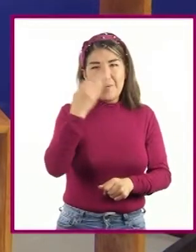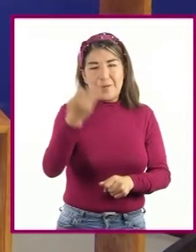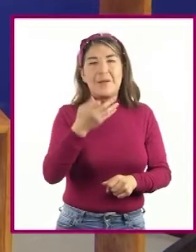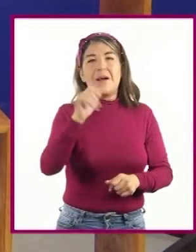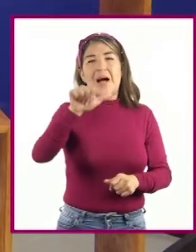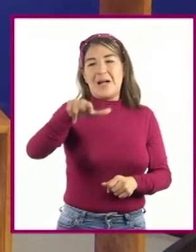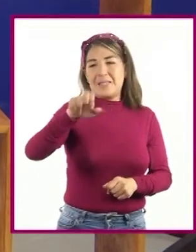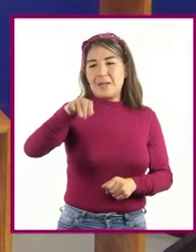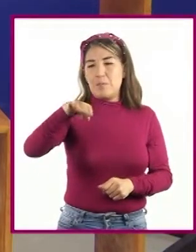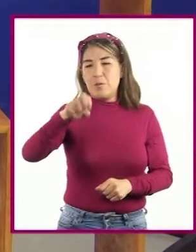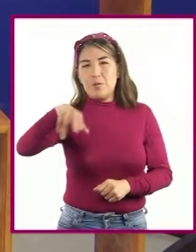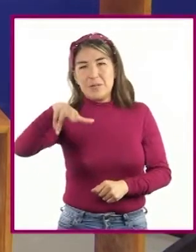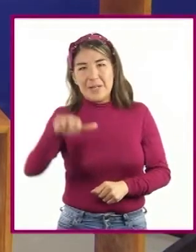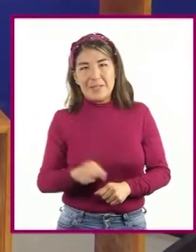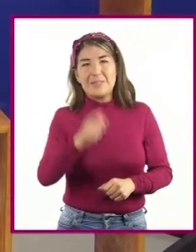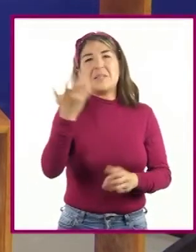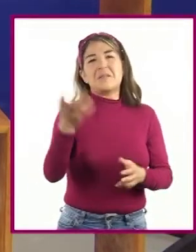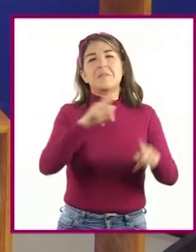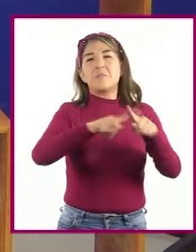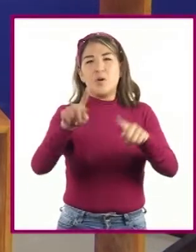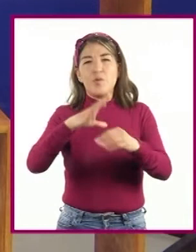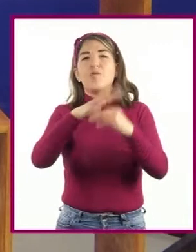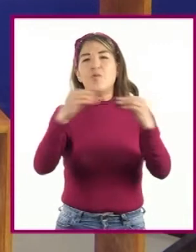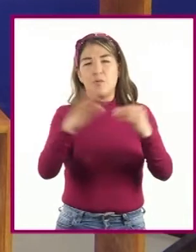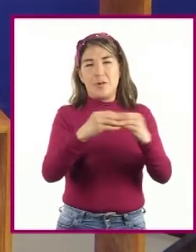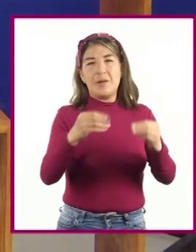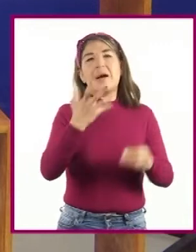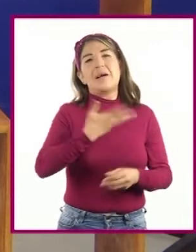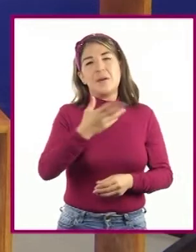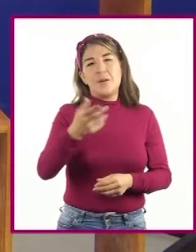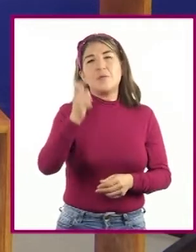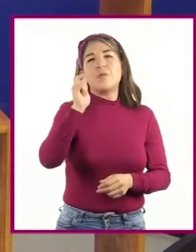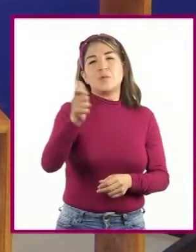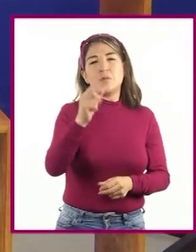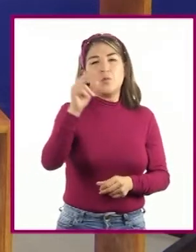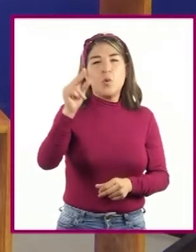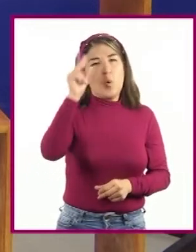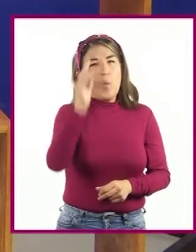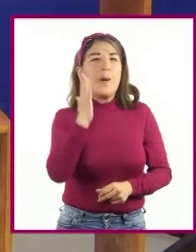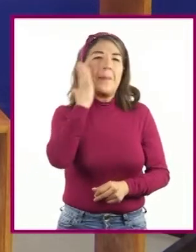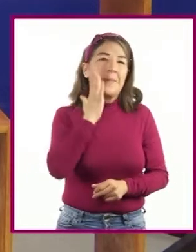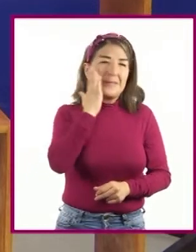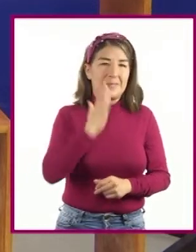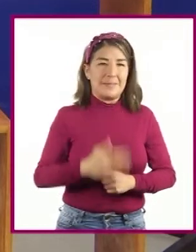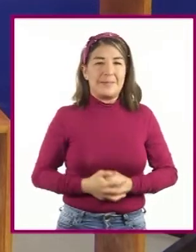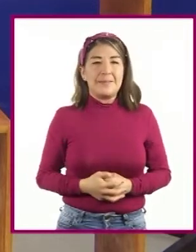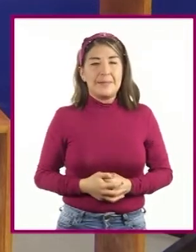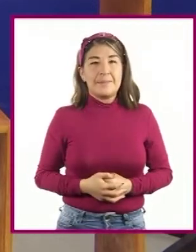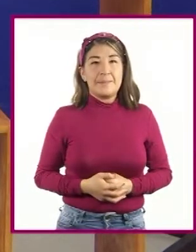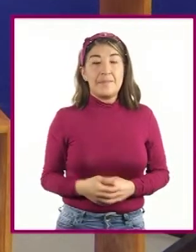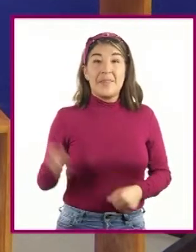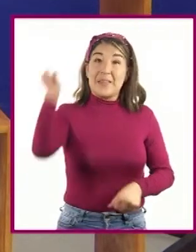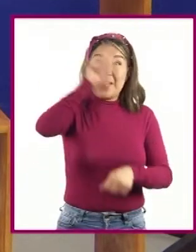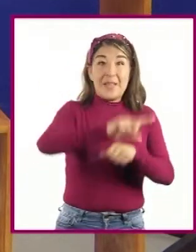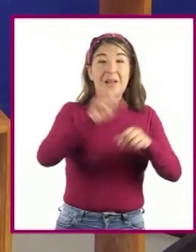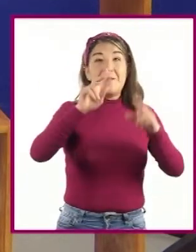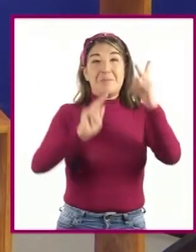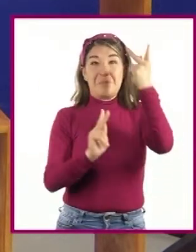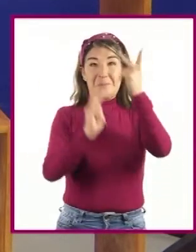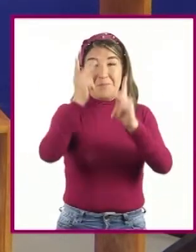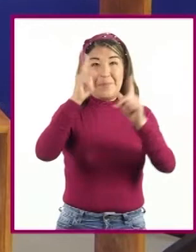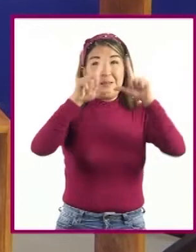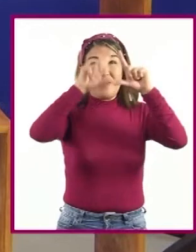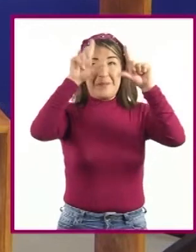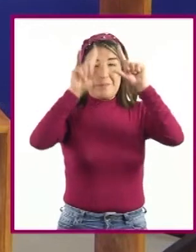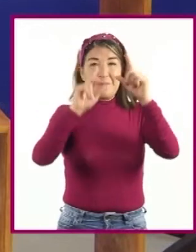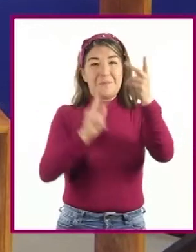ciclamenes y en cierto tipo de frutas, entre otras uvas y manzanas. Durante el otoño, muchas hojas se